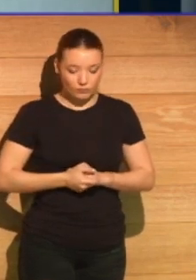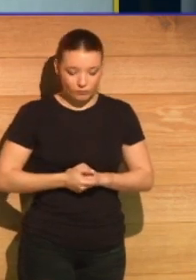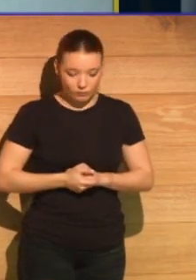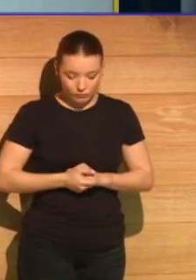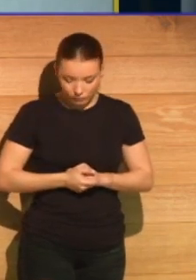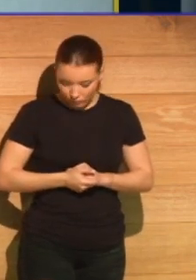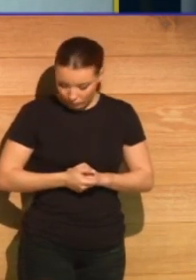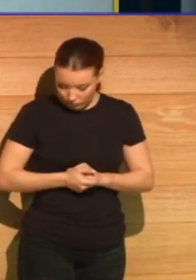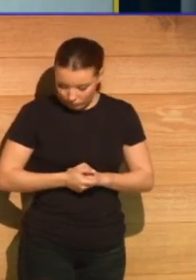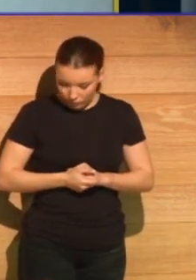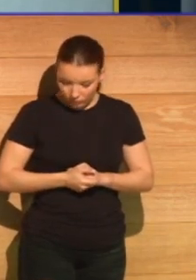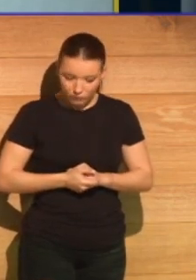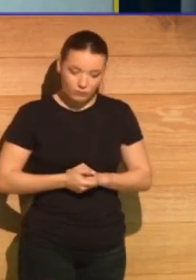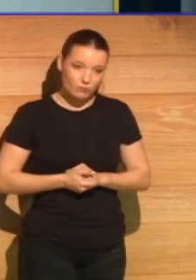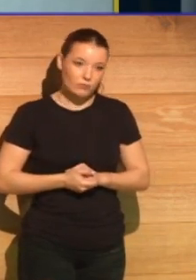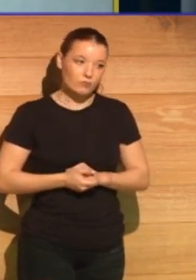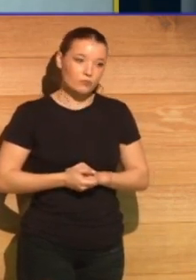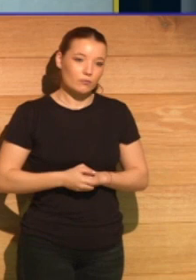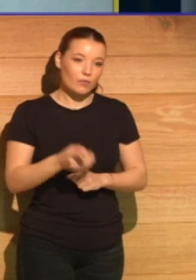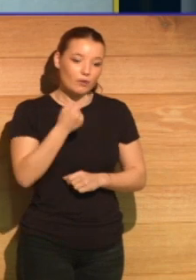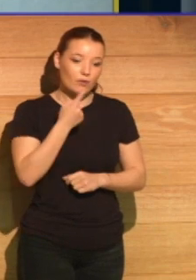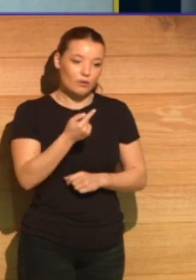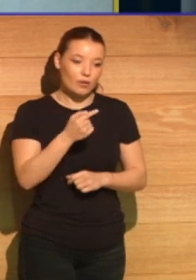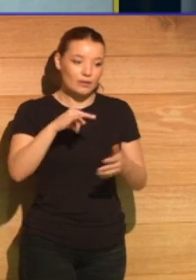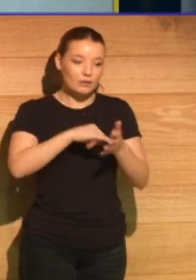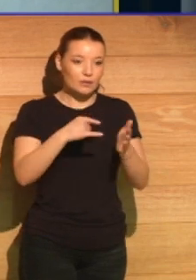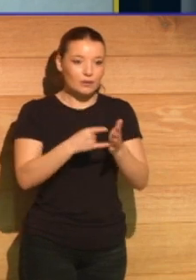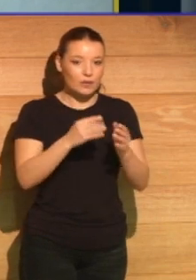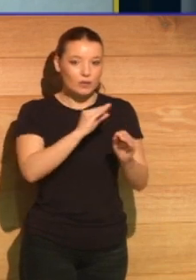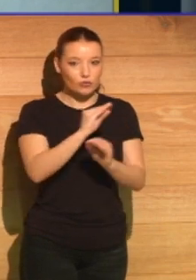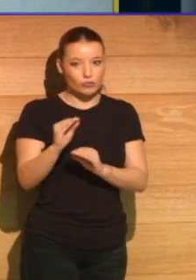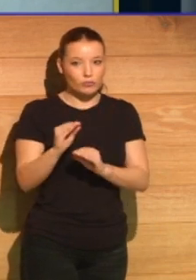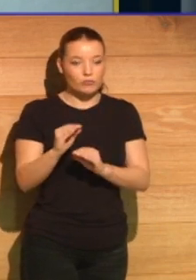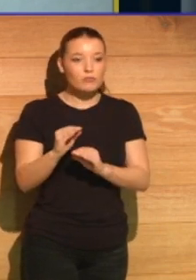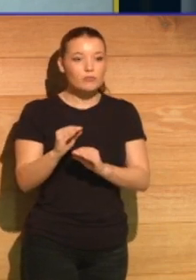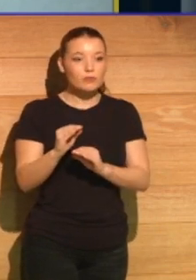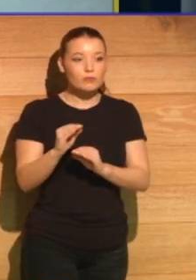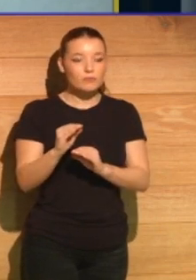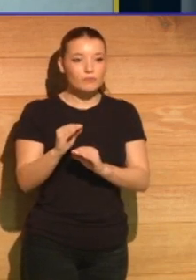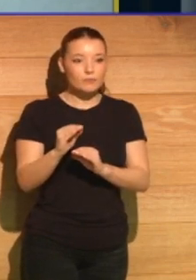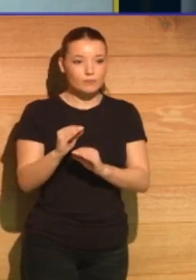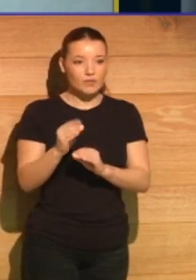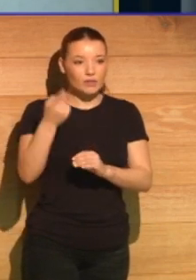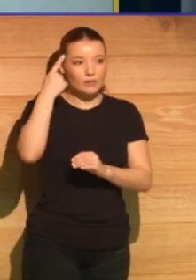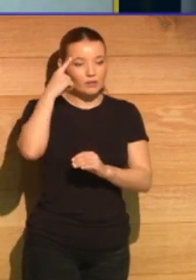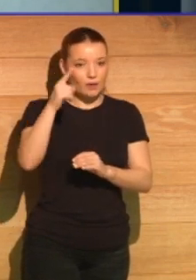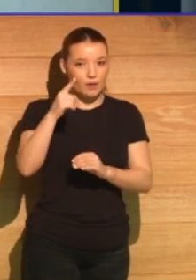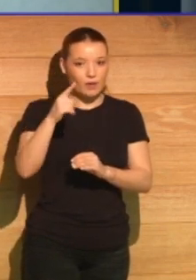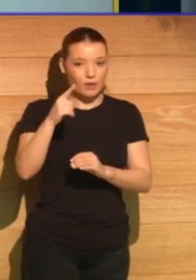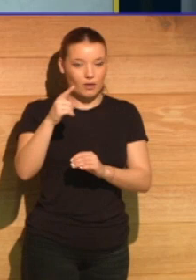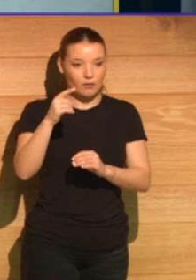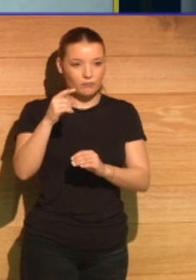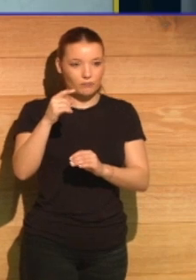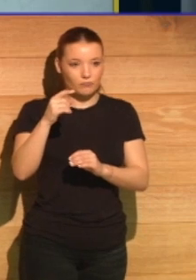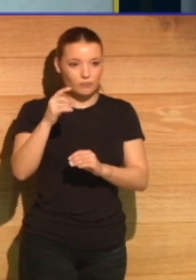Gerard Mourou. Dice: su técnica CPA iluminó nuestro saber sobre la